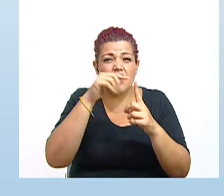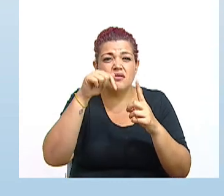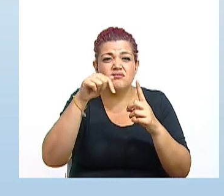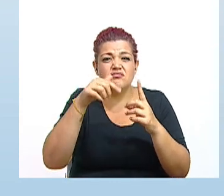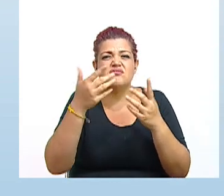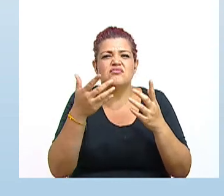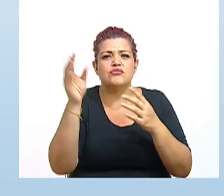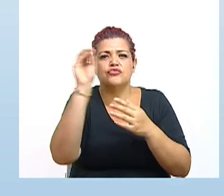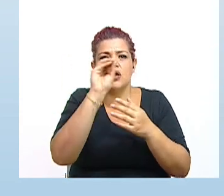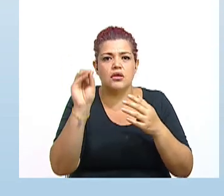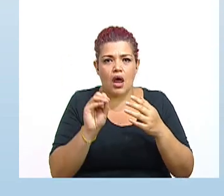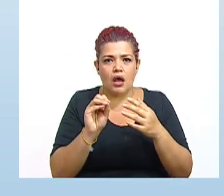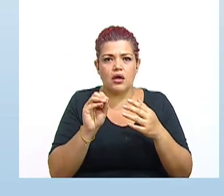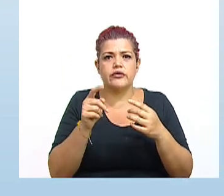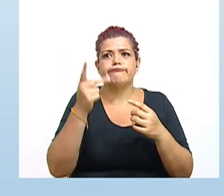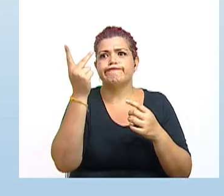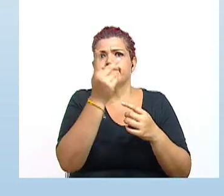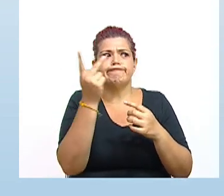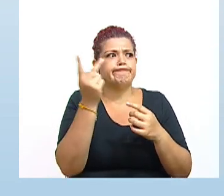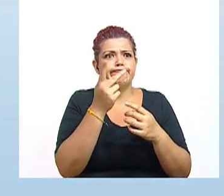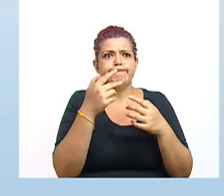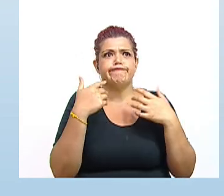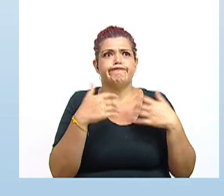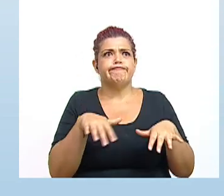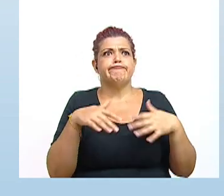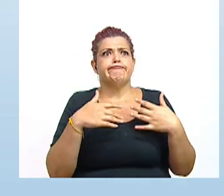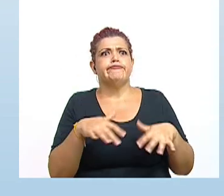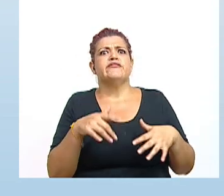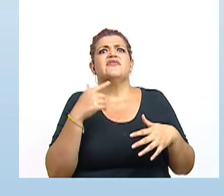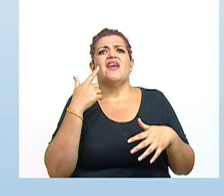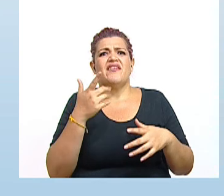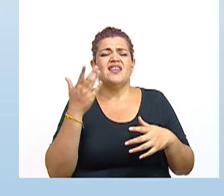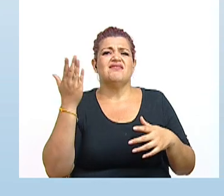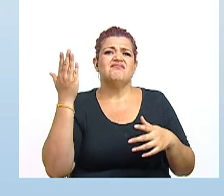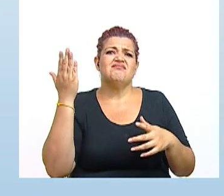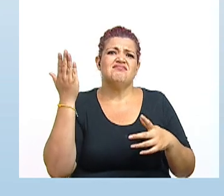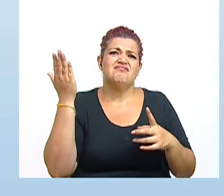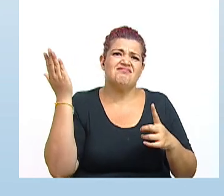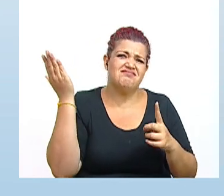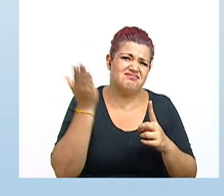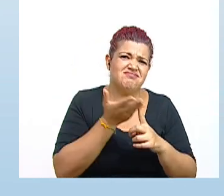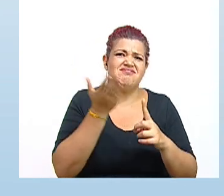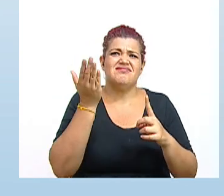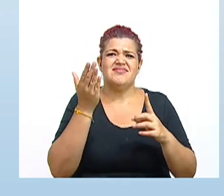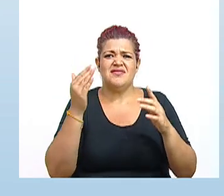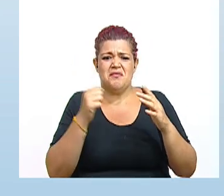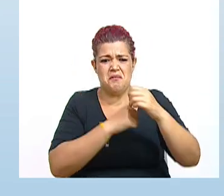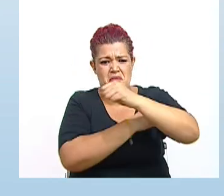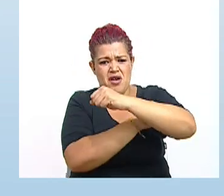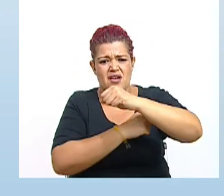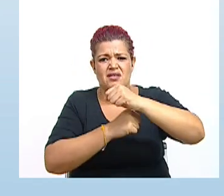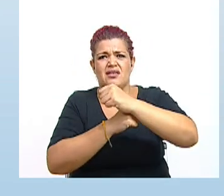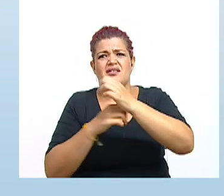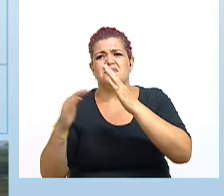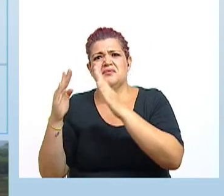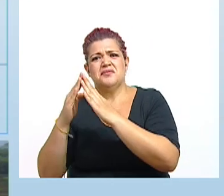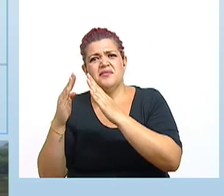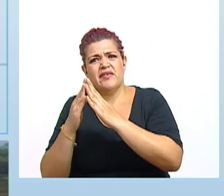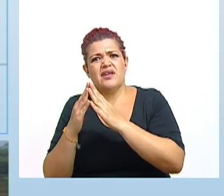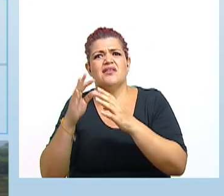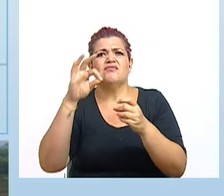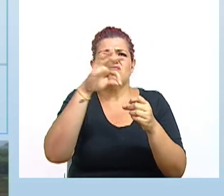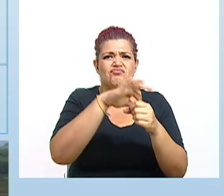en estos dos ámbitos, a lo cual debemos agregar daños en los puentes, en las viviendas, en el sector agropecuario y en